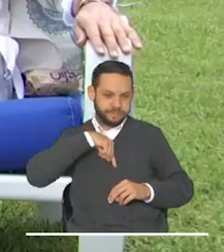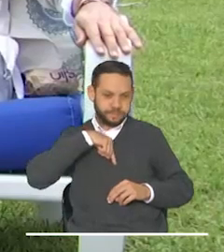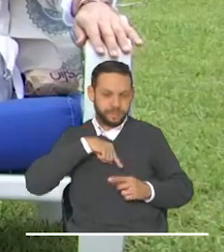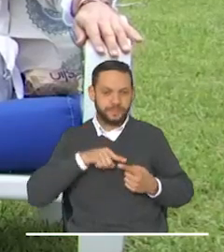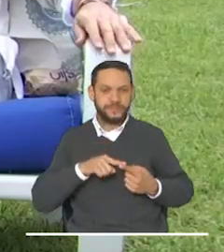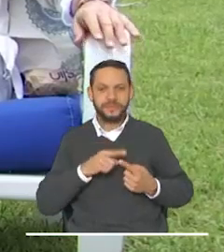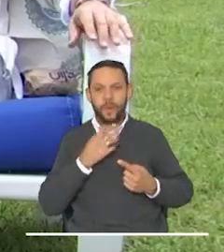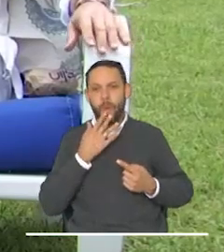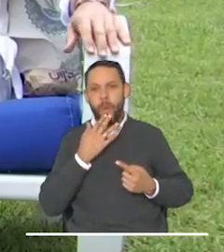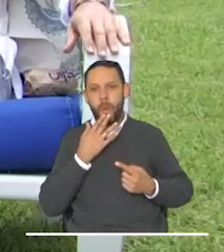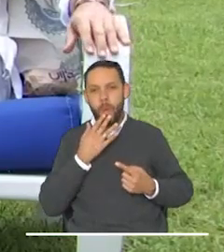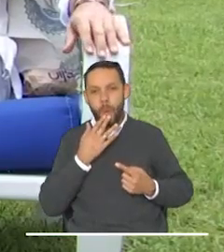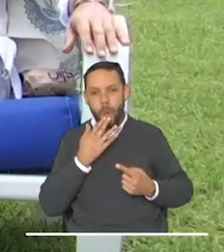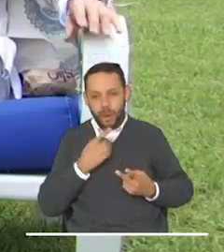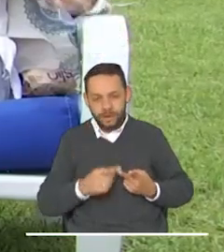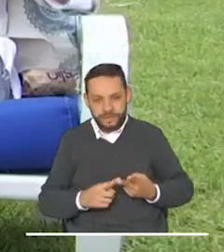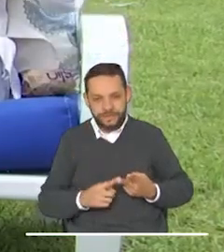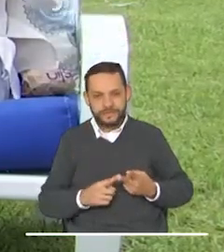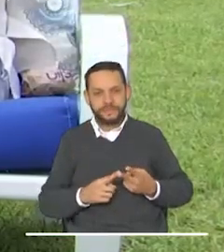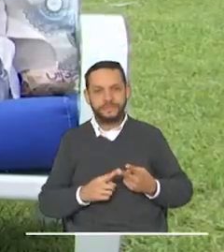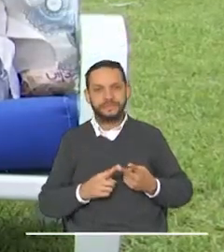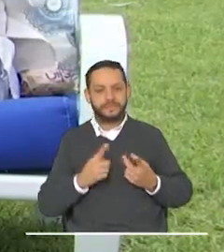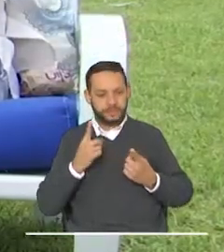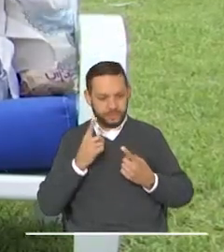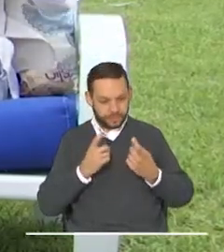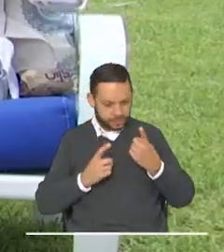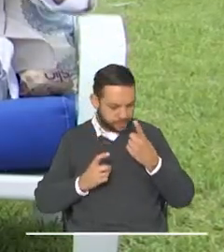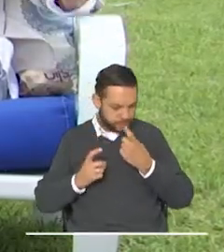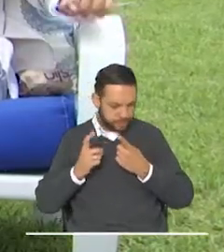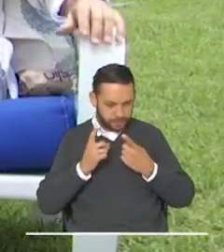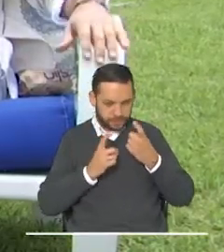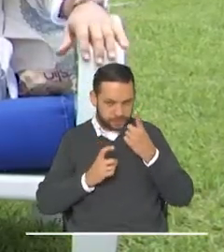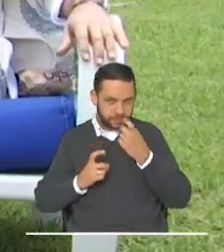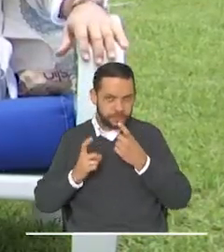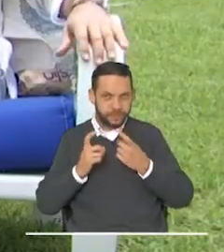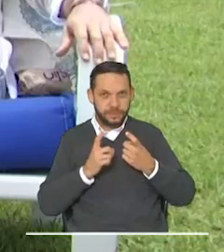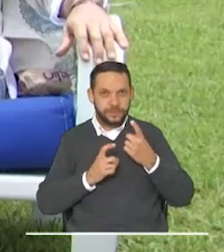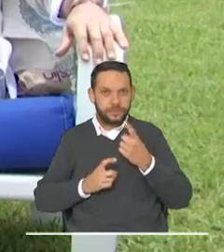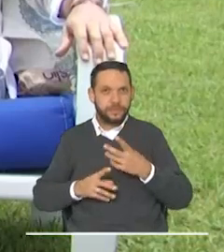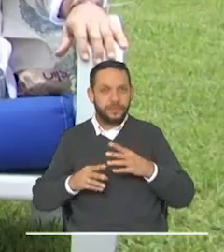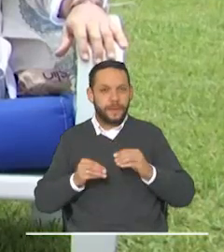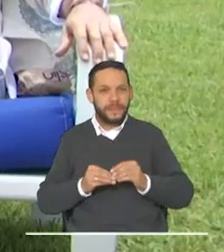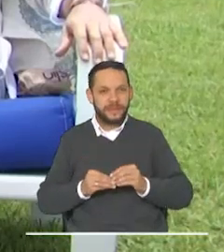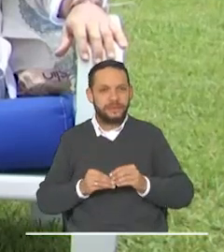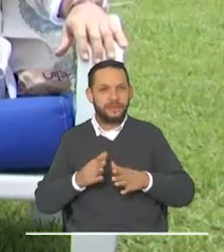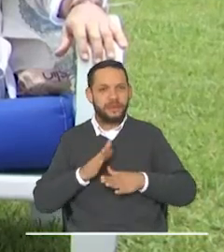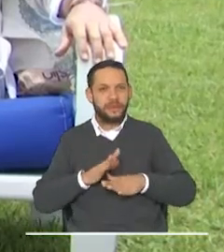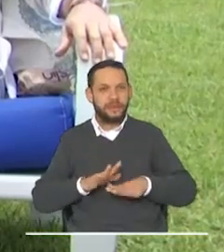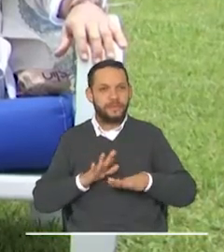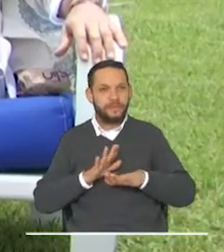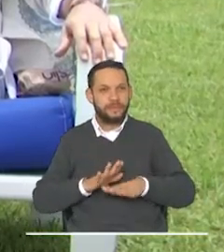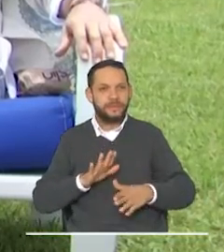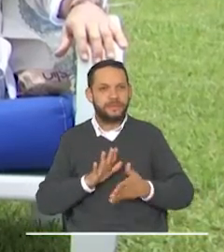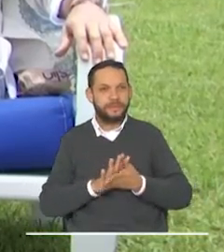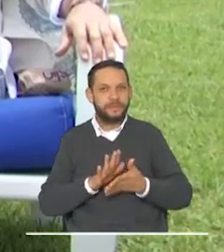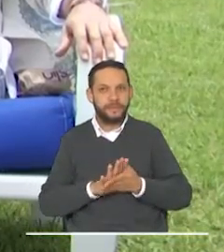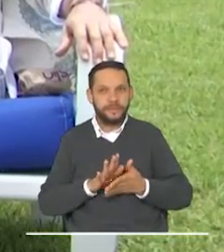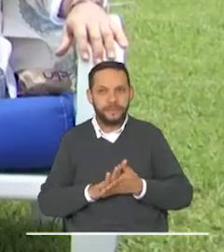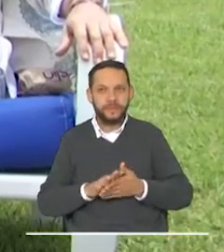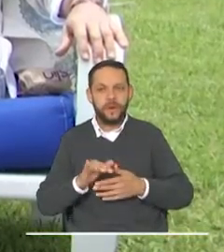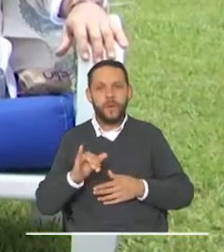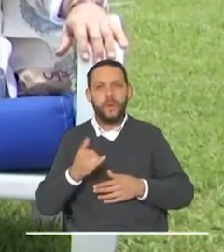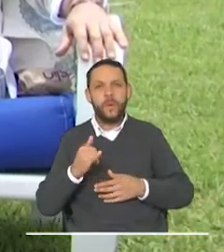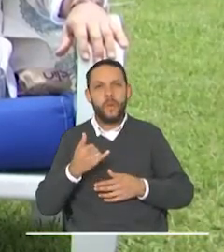y mandalas terapias de meditación y yoga terapias del fuego el jueves estamos con manejo del cuerpo